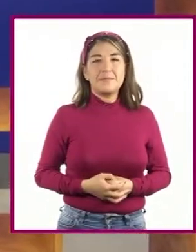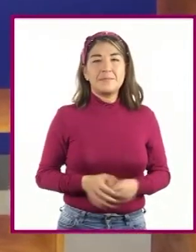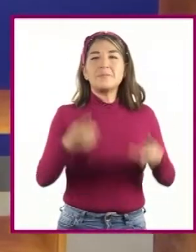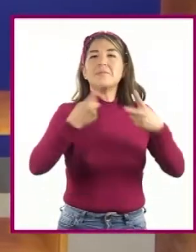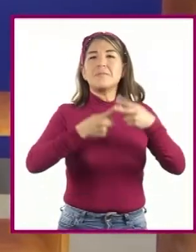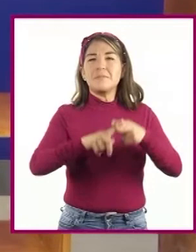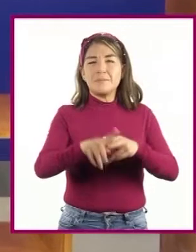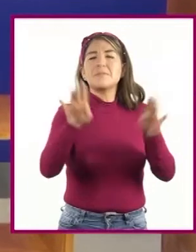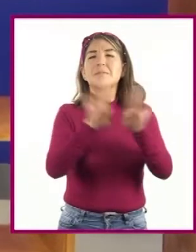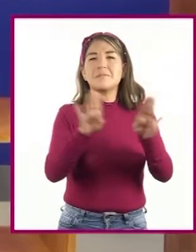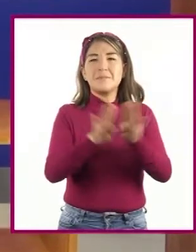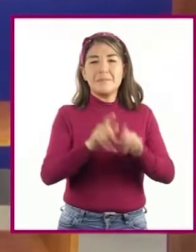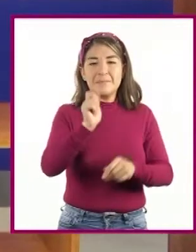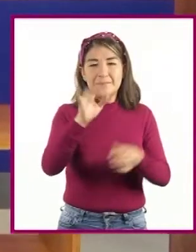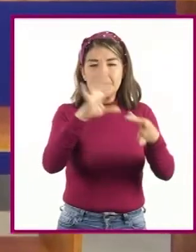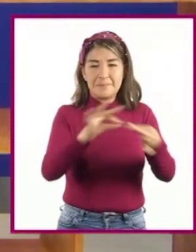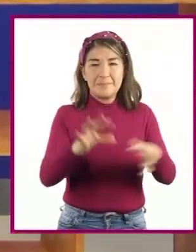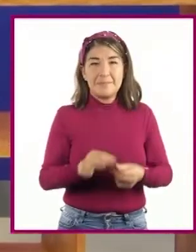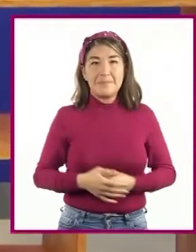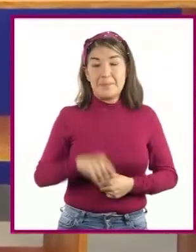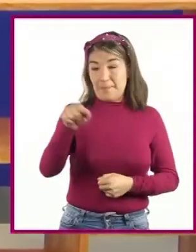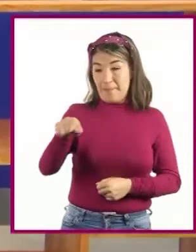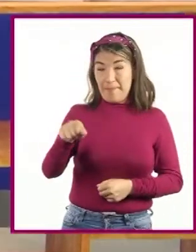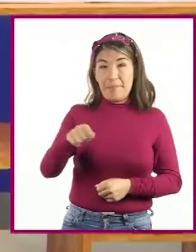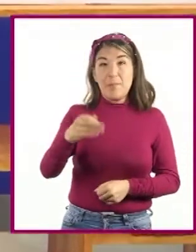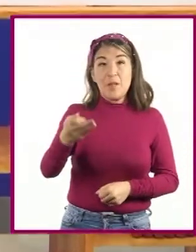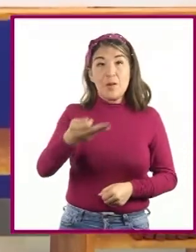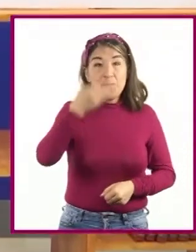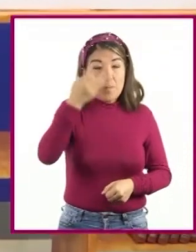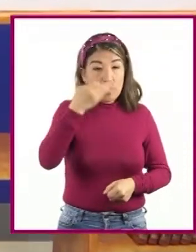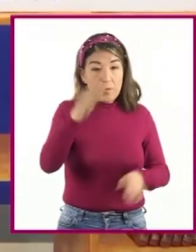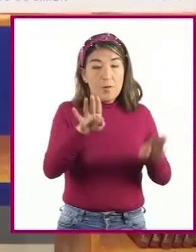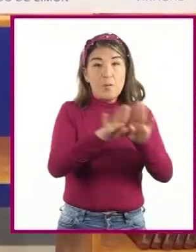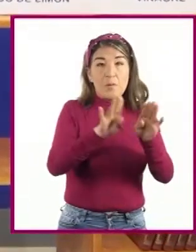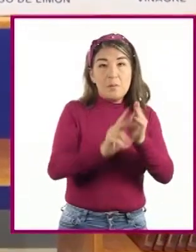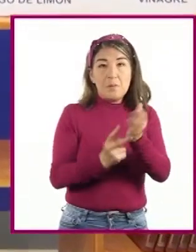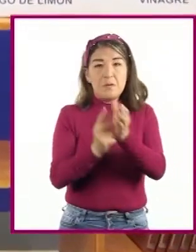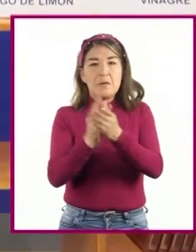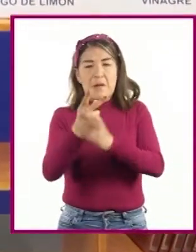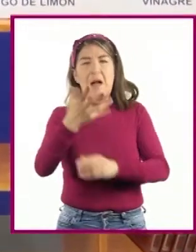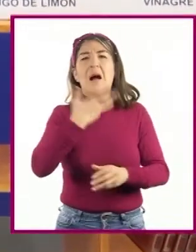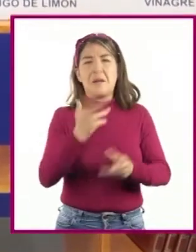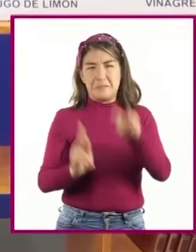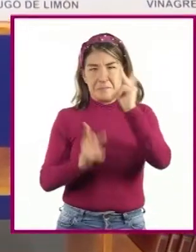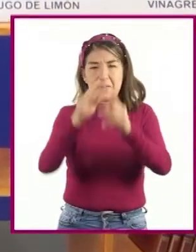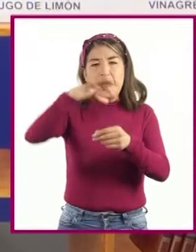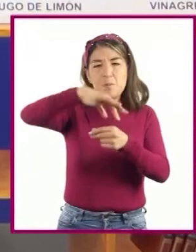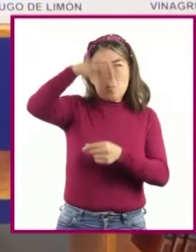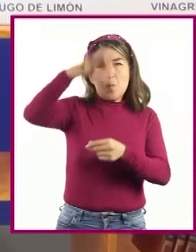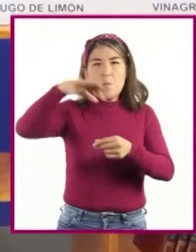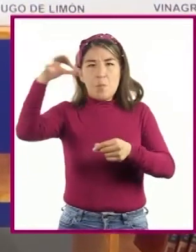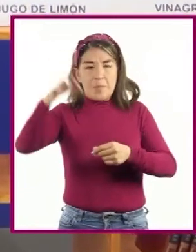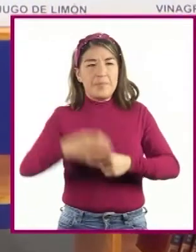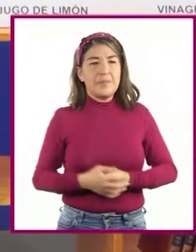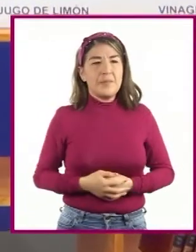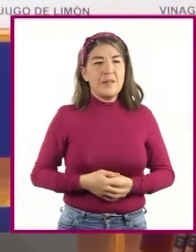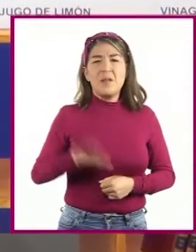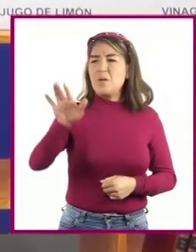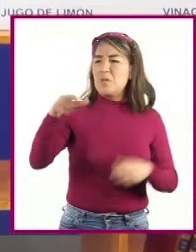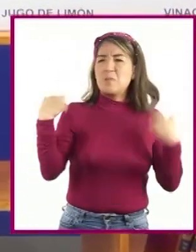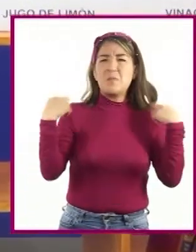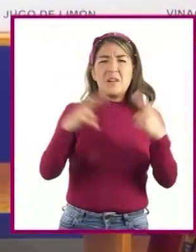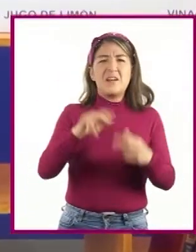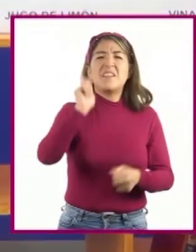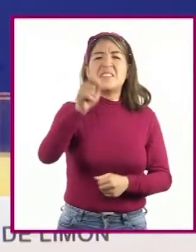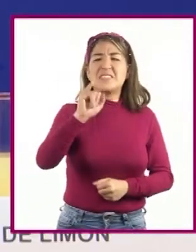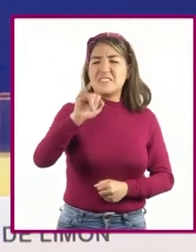Iniciaremos por decirles que no solo de las flores se pueden extraer pigmentos indicadores, también de muchas plantas y raíces. Oye, maestro Jackie, ¿qué es